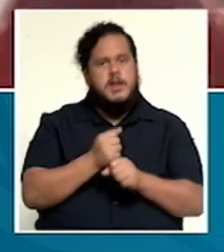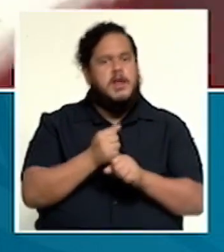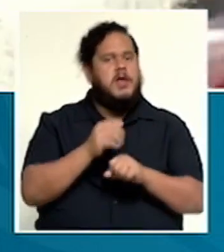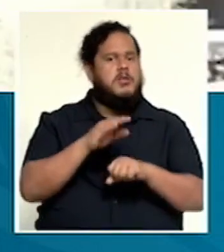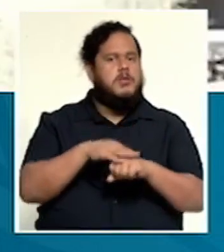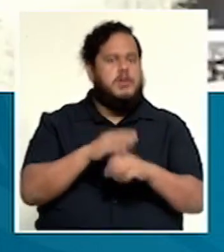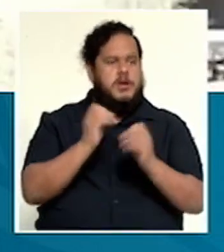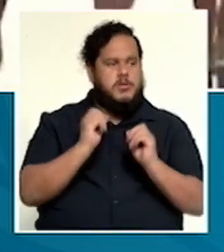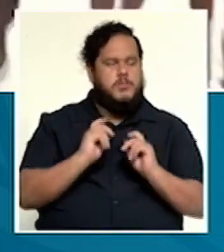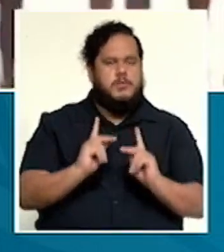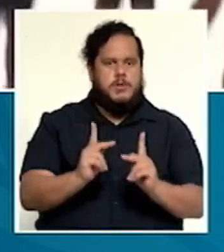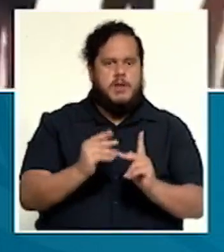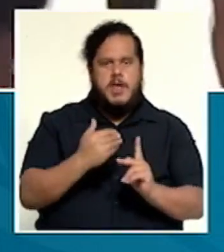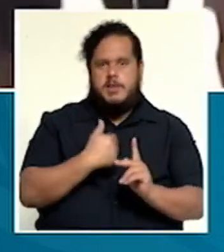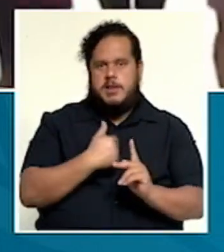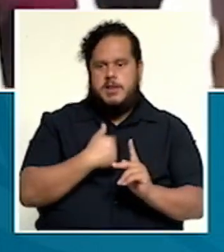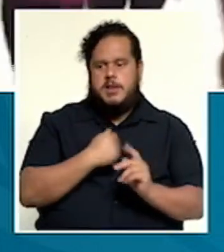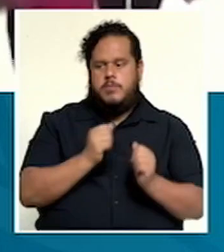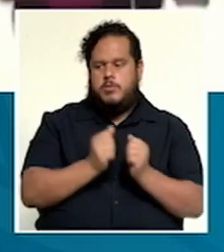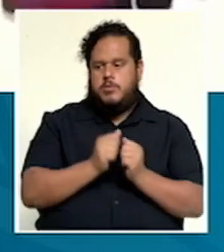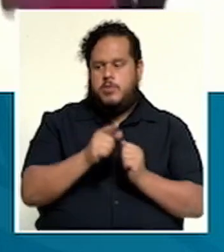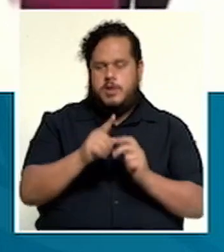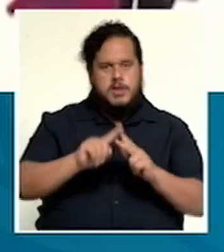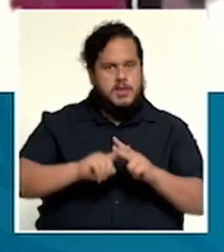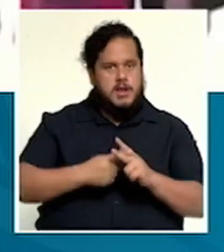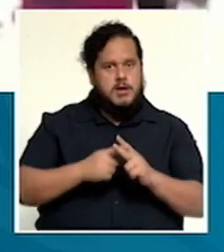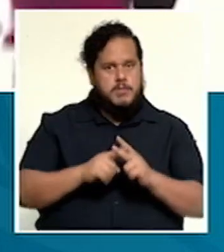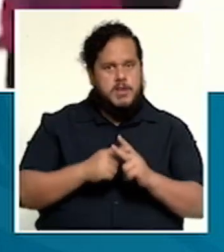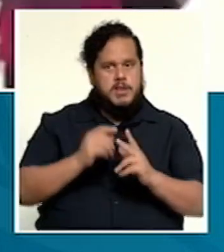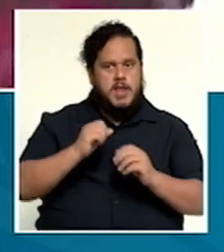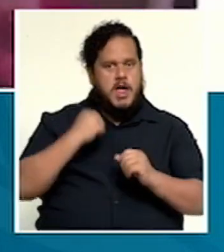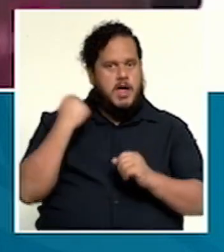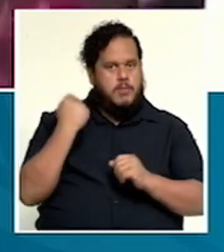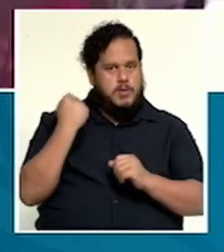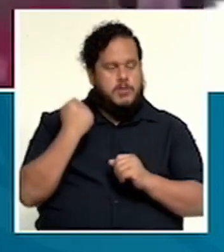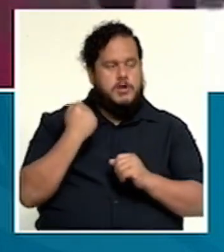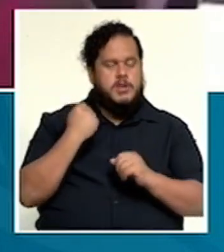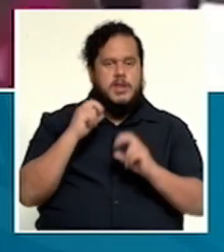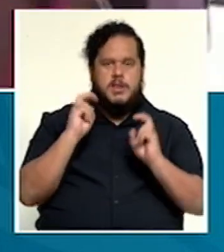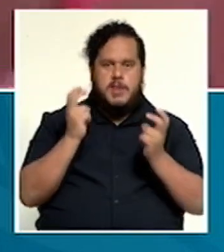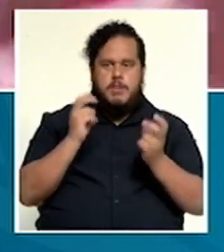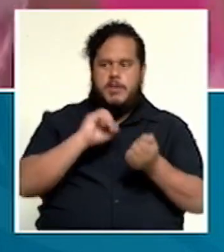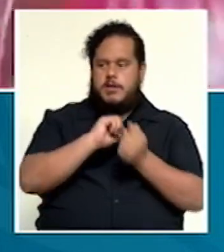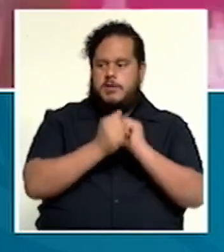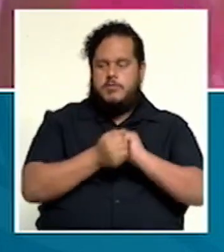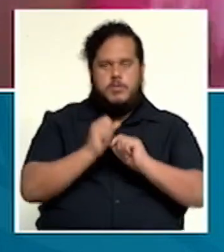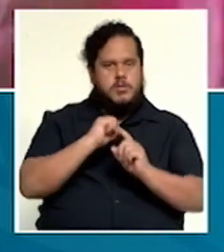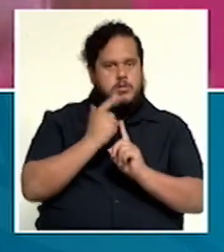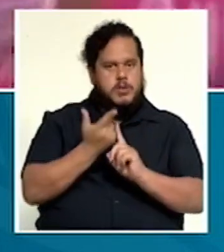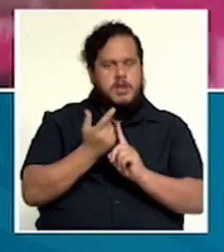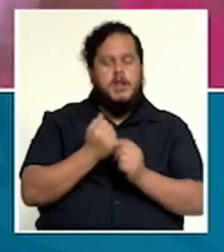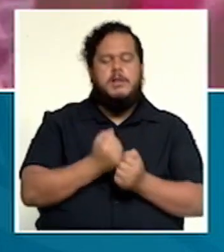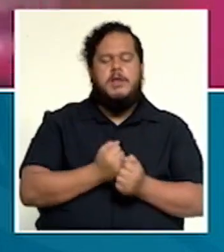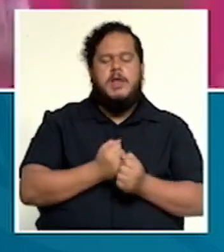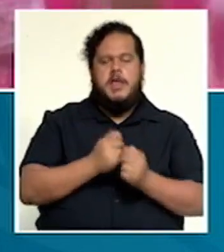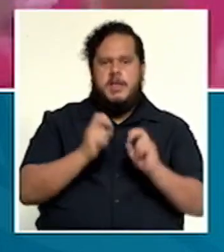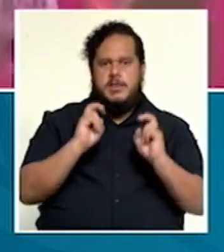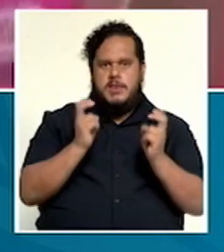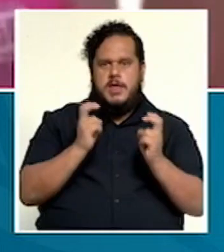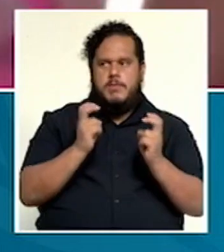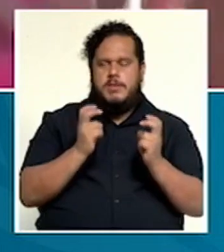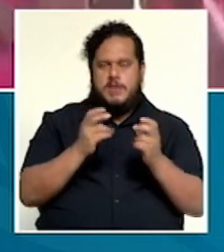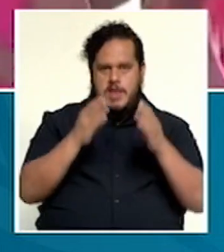las oportunidades que tenemos con esta herramienta poderosísima en temas de transformación social, en temas de